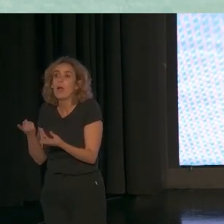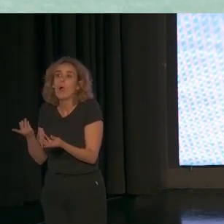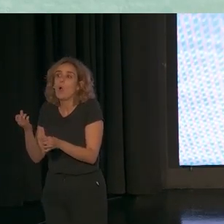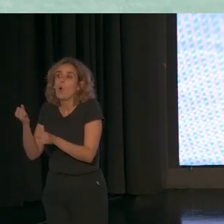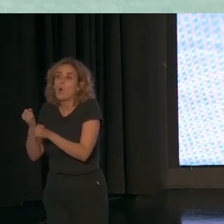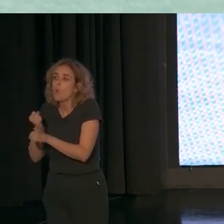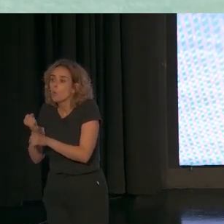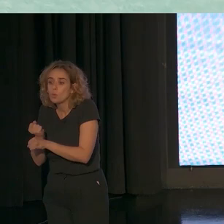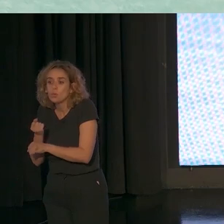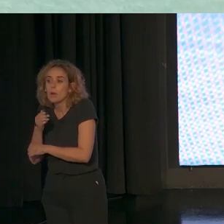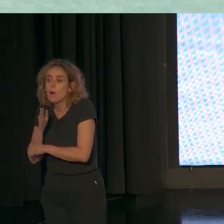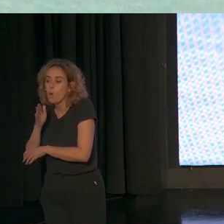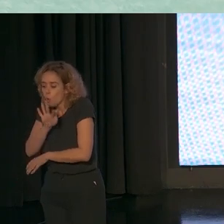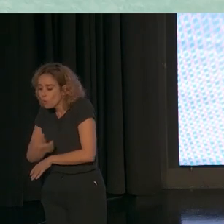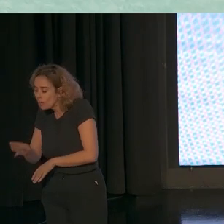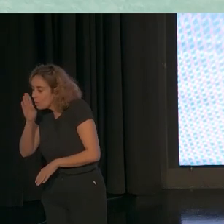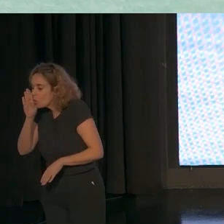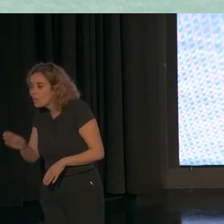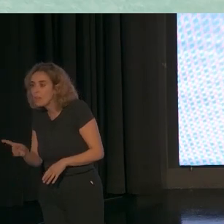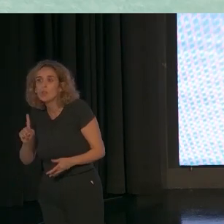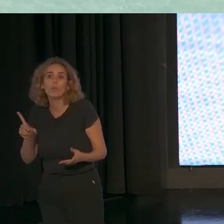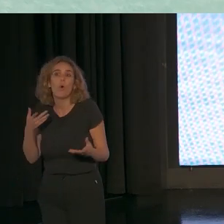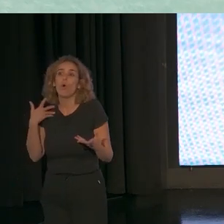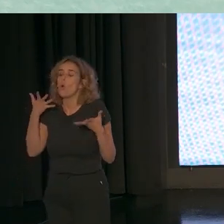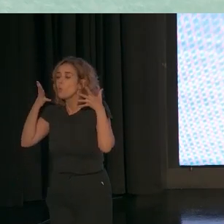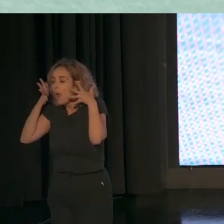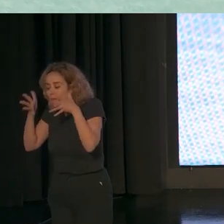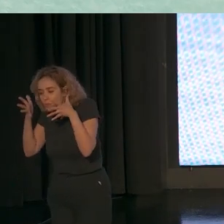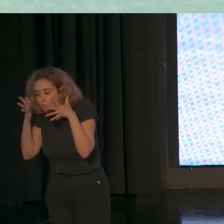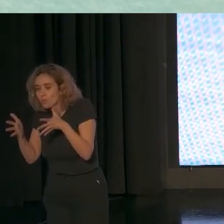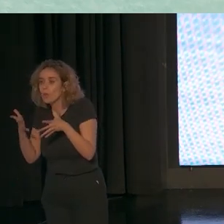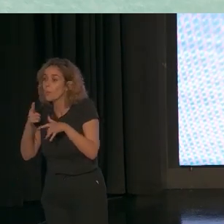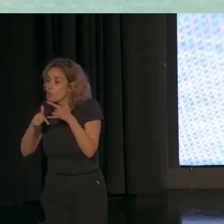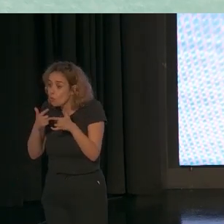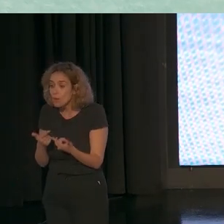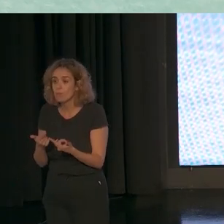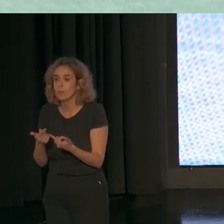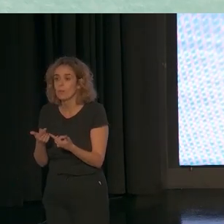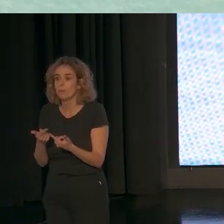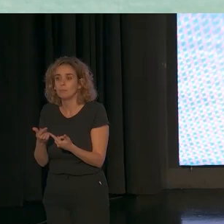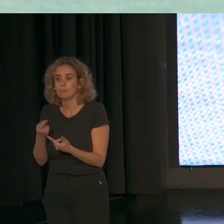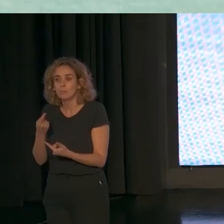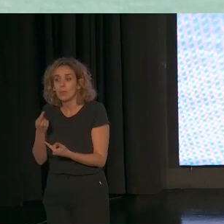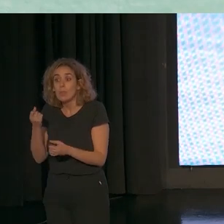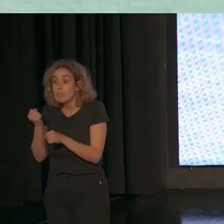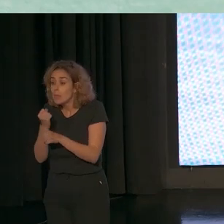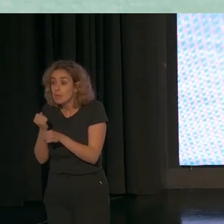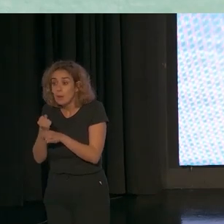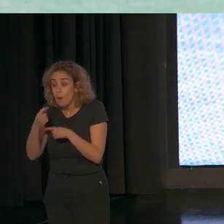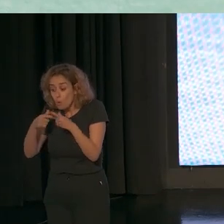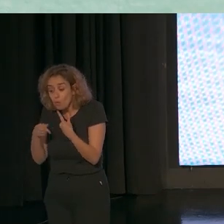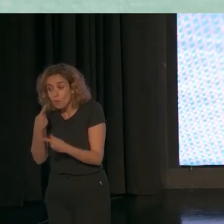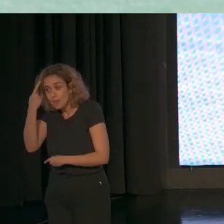no un trabajo directo con el niño sino un coaching y un asesoramiento con la familia tiene que saber de trabajo con